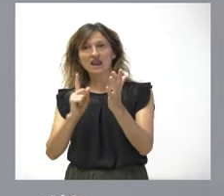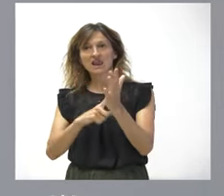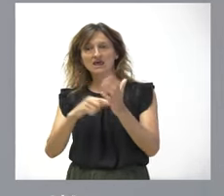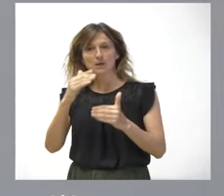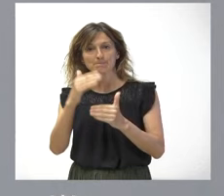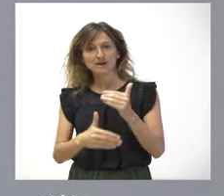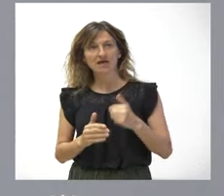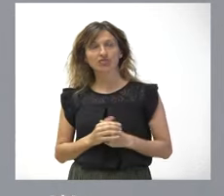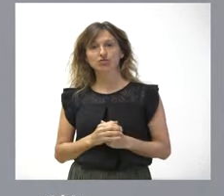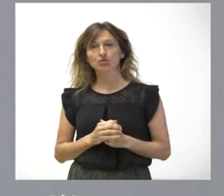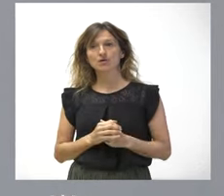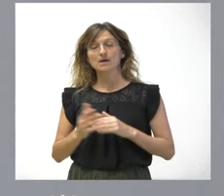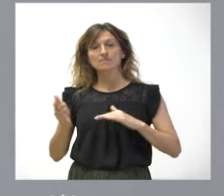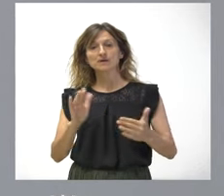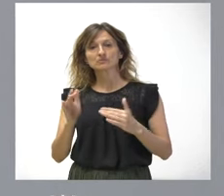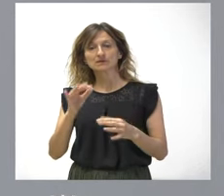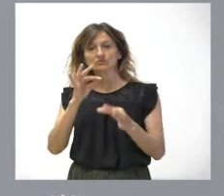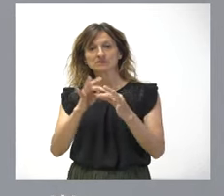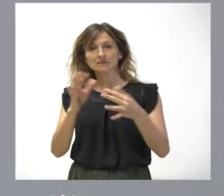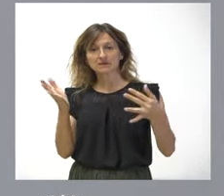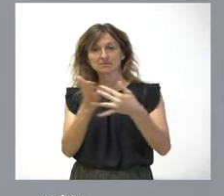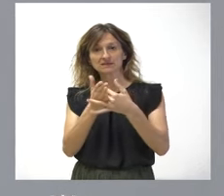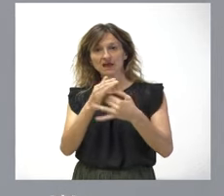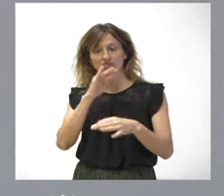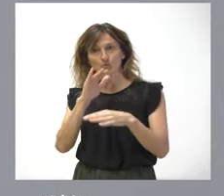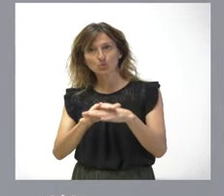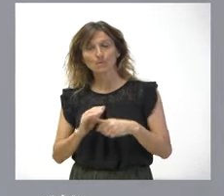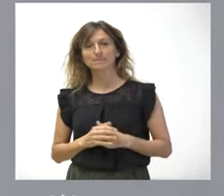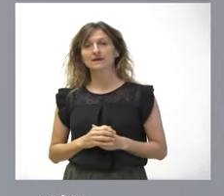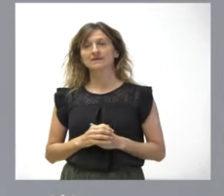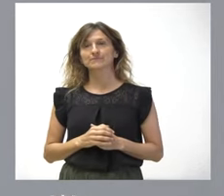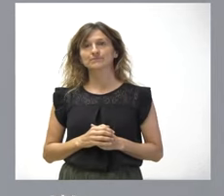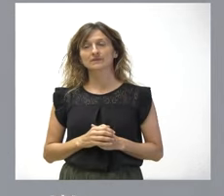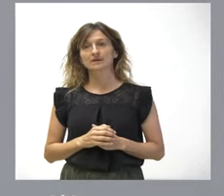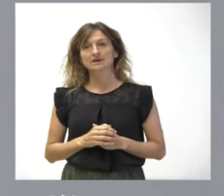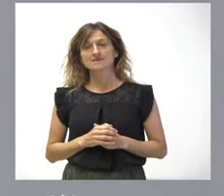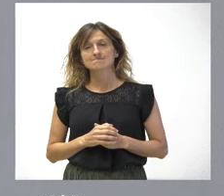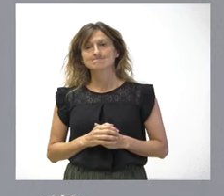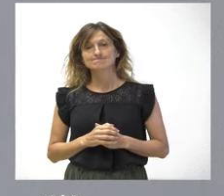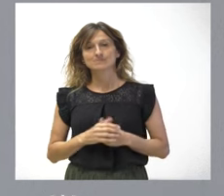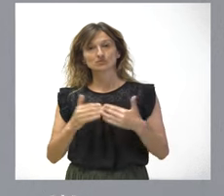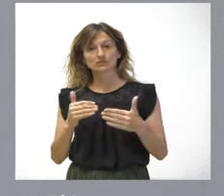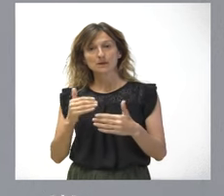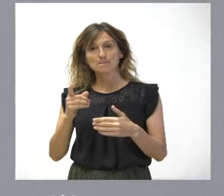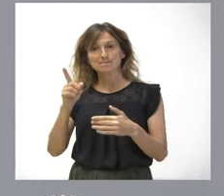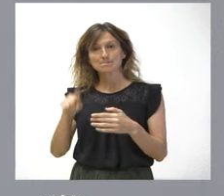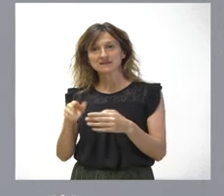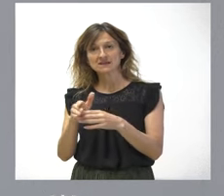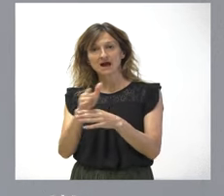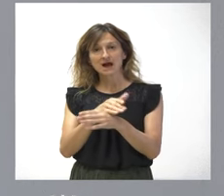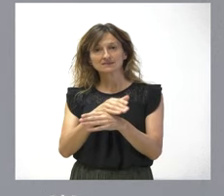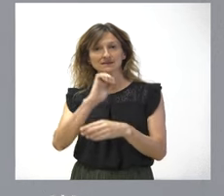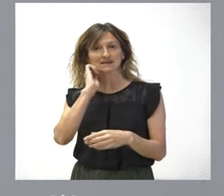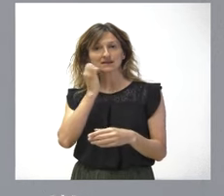cumple a mitad del mes de septiembre y por tanto en todo caso antes de ese mes Pues presentaremos el